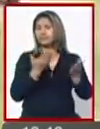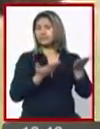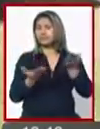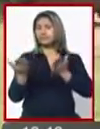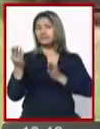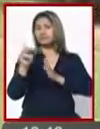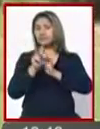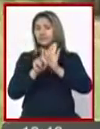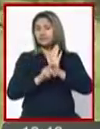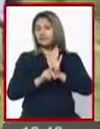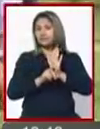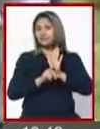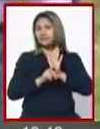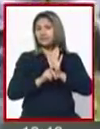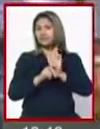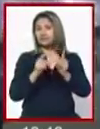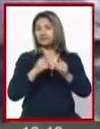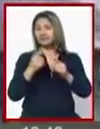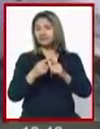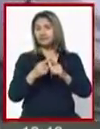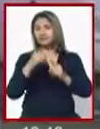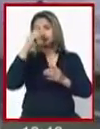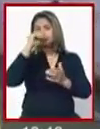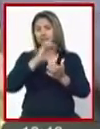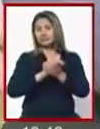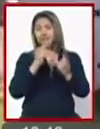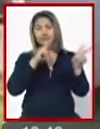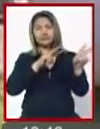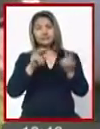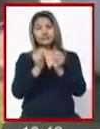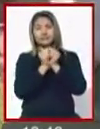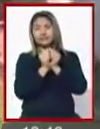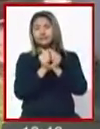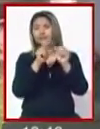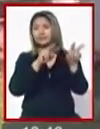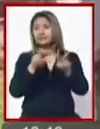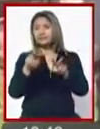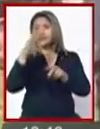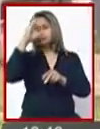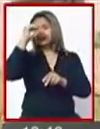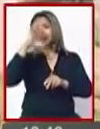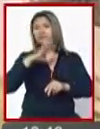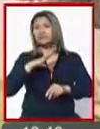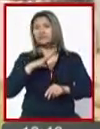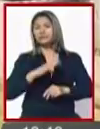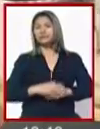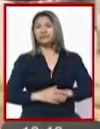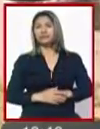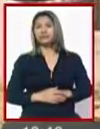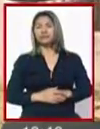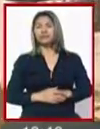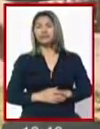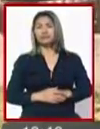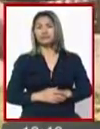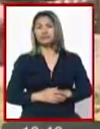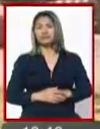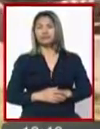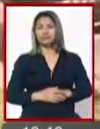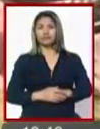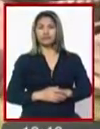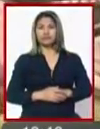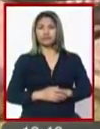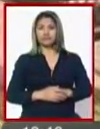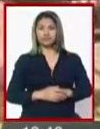llevaron allá. Entonces yo agarré a mi esposo y le dije, vamos. Fuimos a ver, el tipo estaba todo pelado, arrodillado y la perrita estaba así,